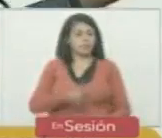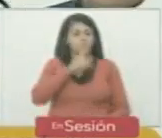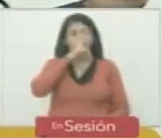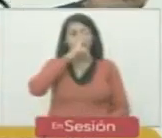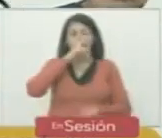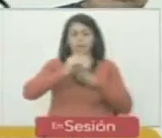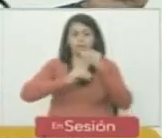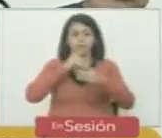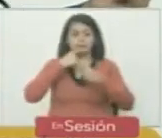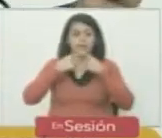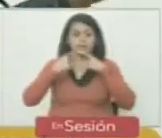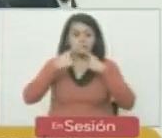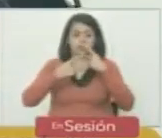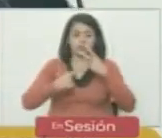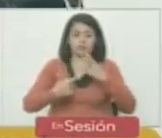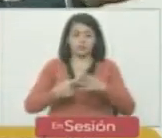criminalizar